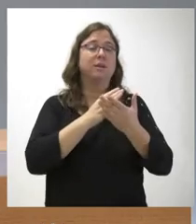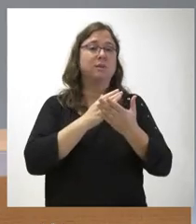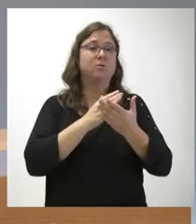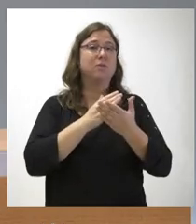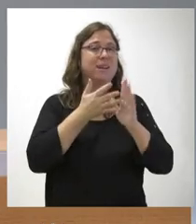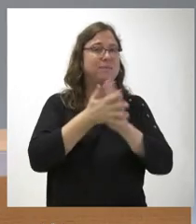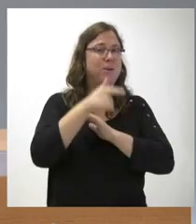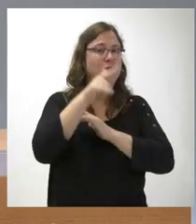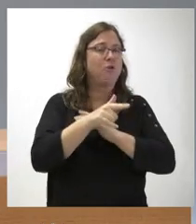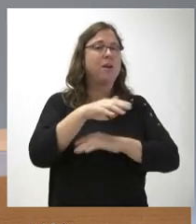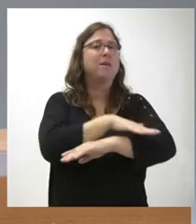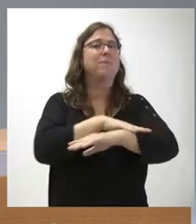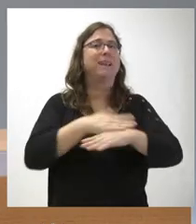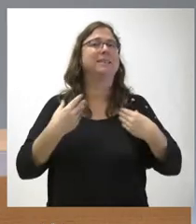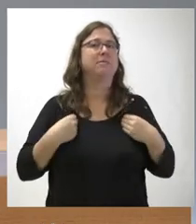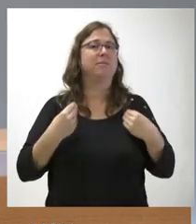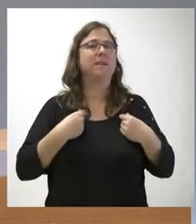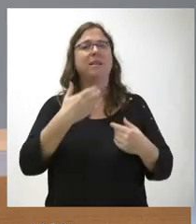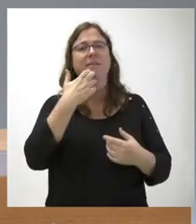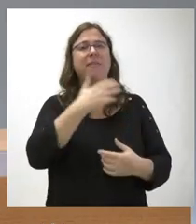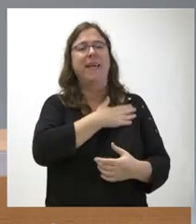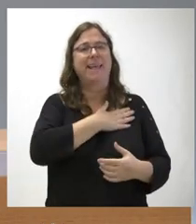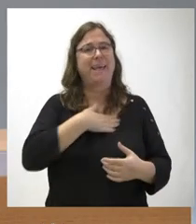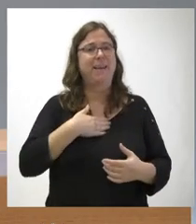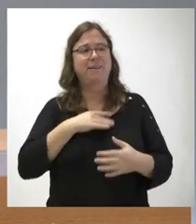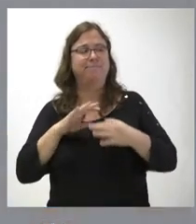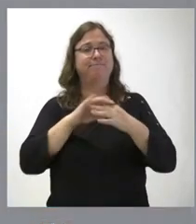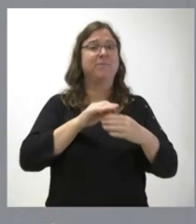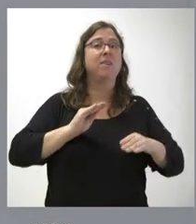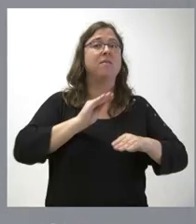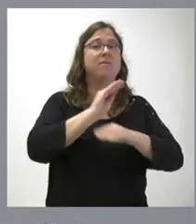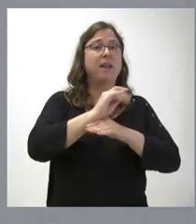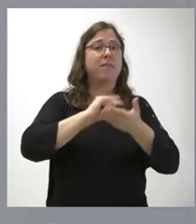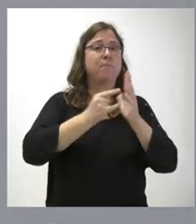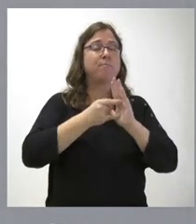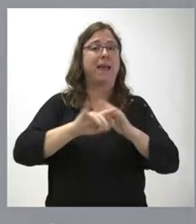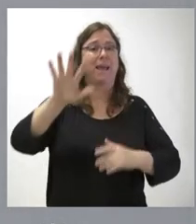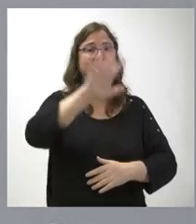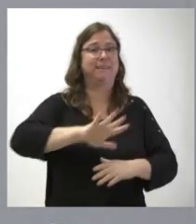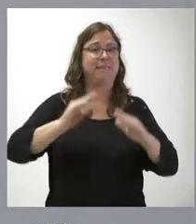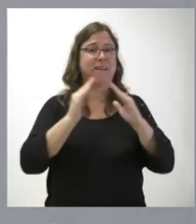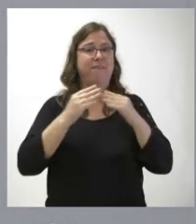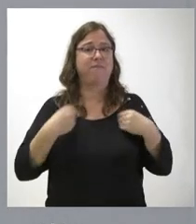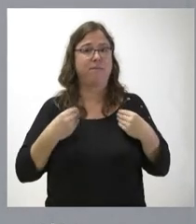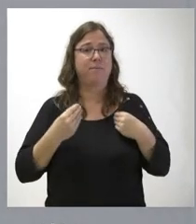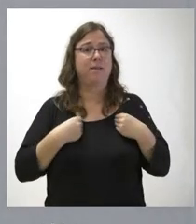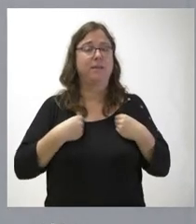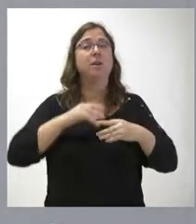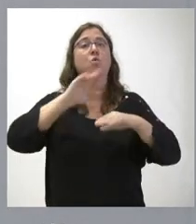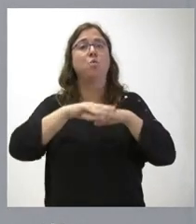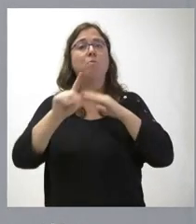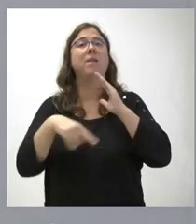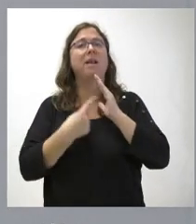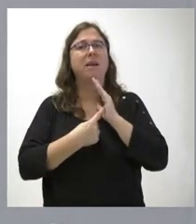la ministra de vivienda en relación a que pretenden condicionar la financiación del plan Estatal de Vivienda con el cumplimiento de la propia ley de